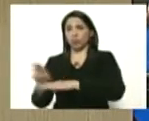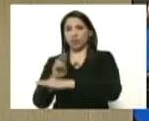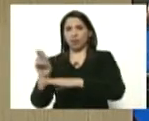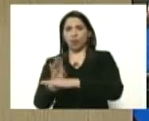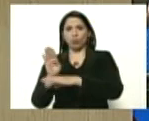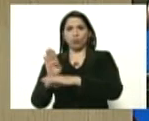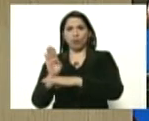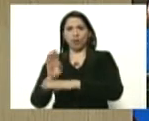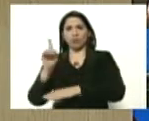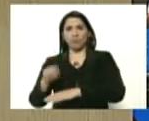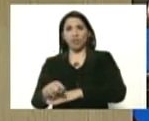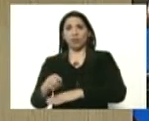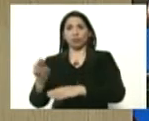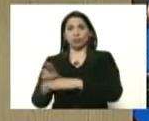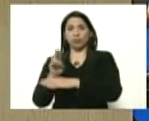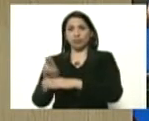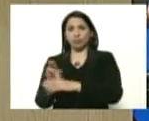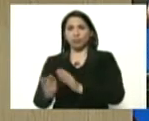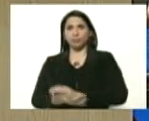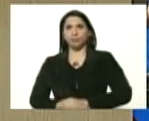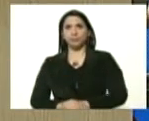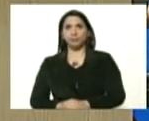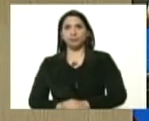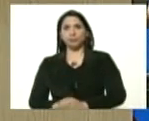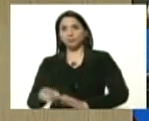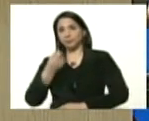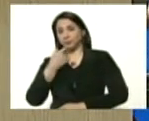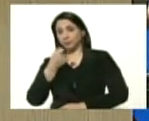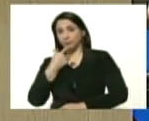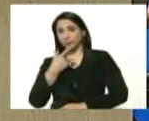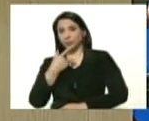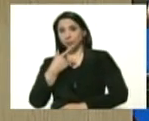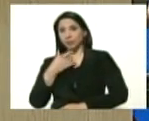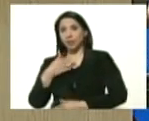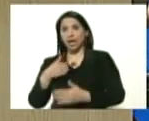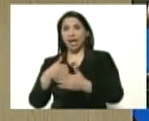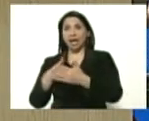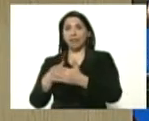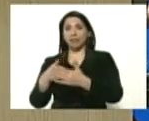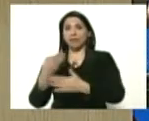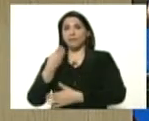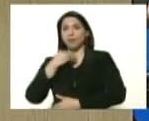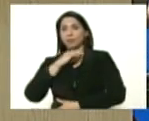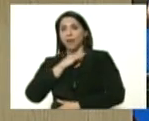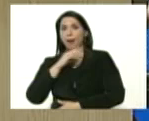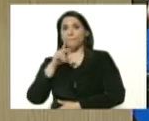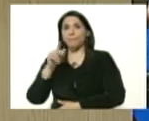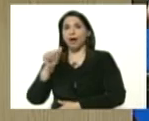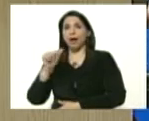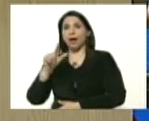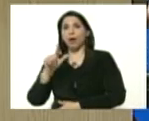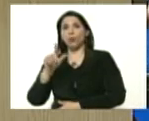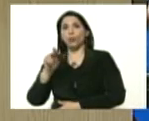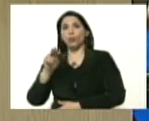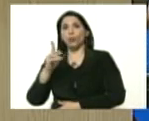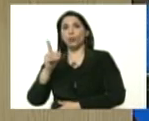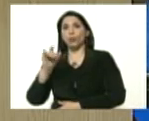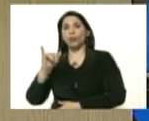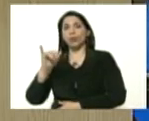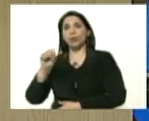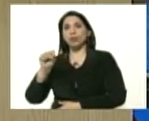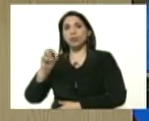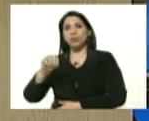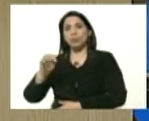de febrifugo, la utilización de medicamentos antipalúdicos y otros medicamentos